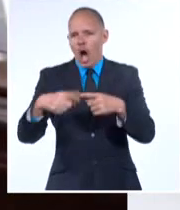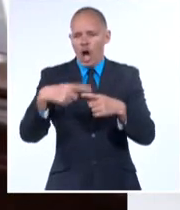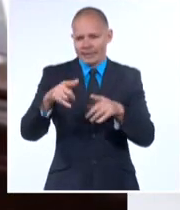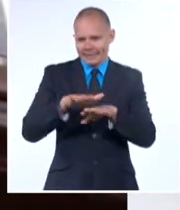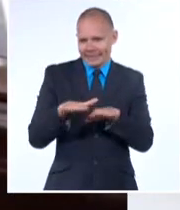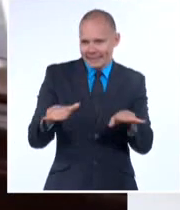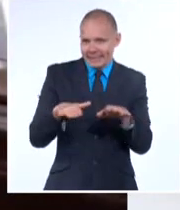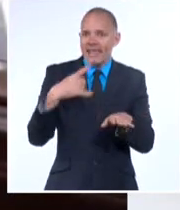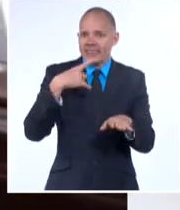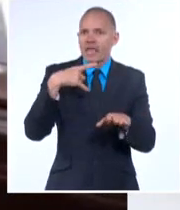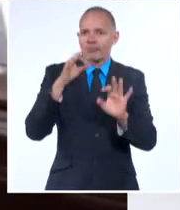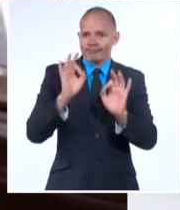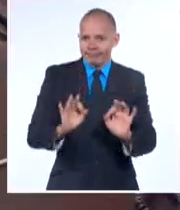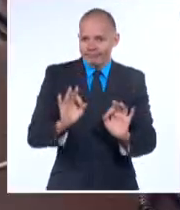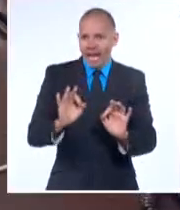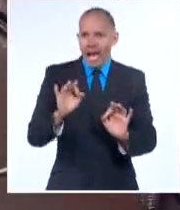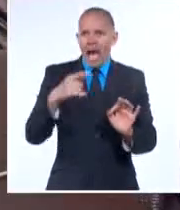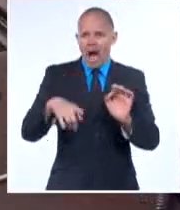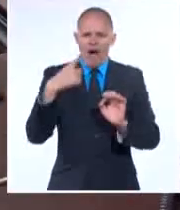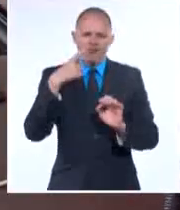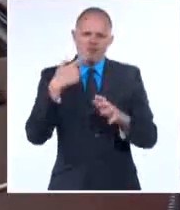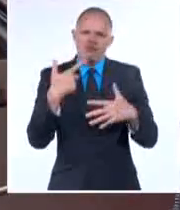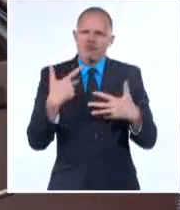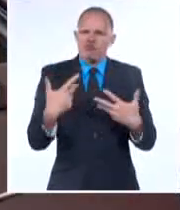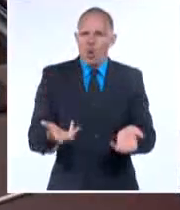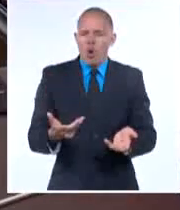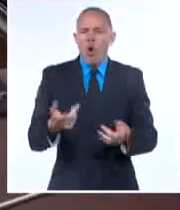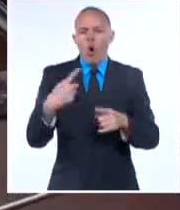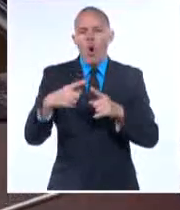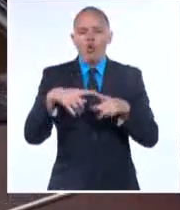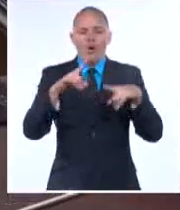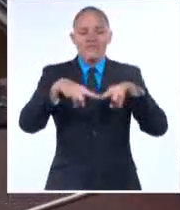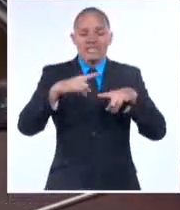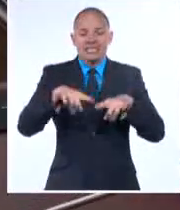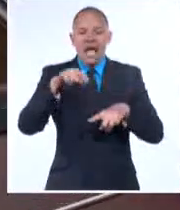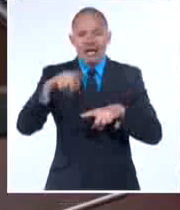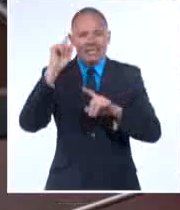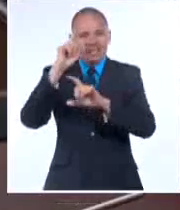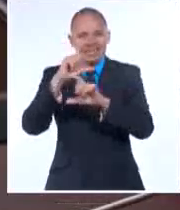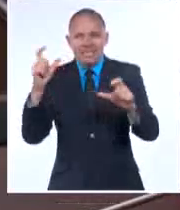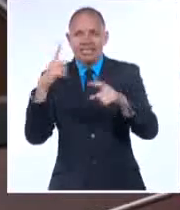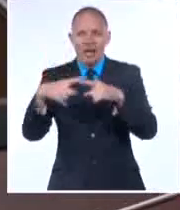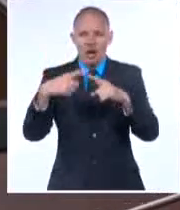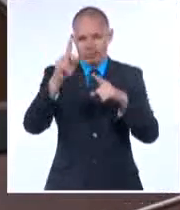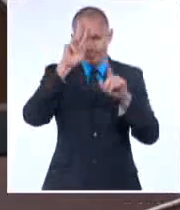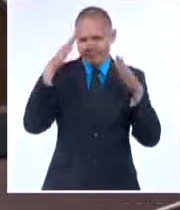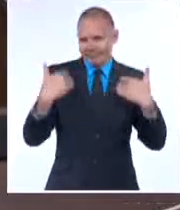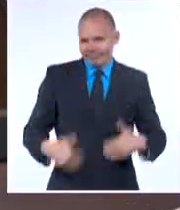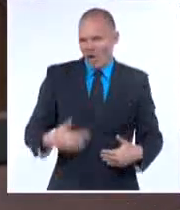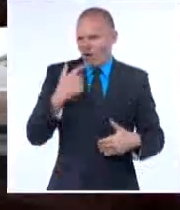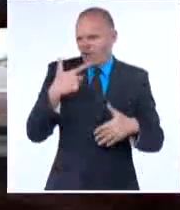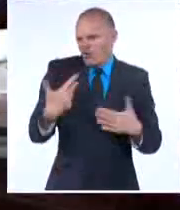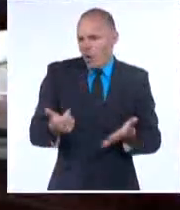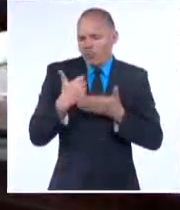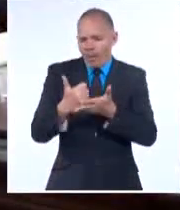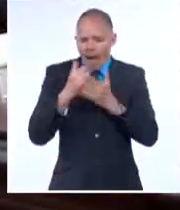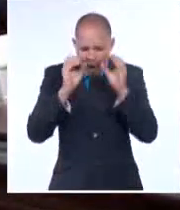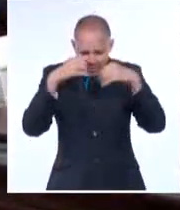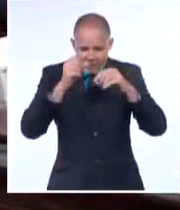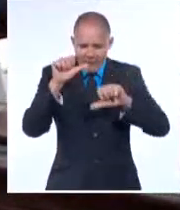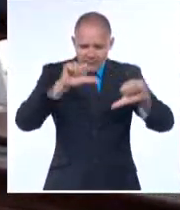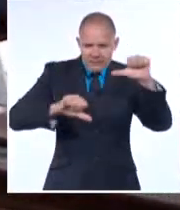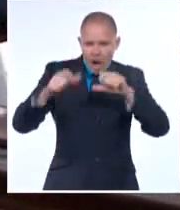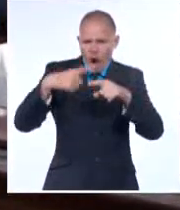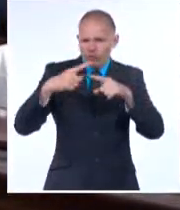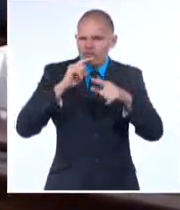trabajo conjunto de agencias reguladoras y entre universidades de ciencias médicas y el desarrollo de ensayos clínicos. En sus